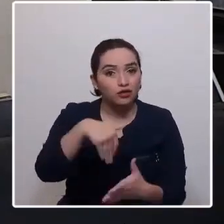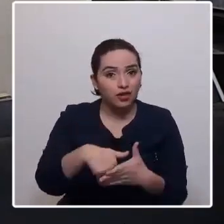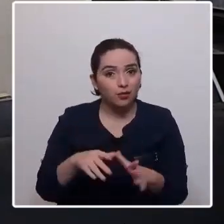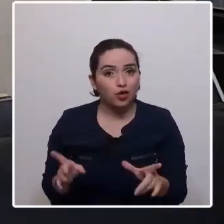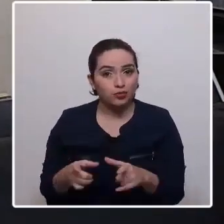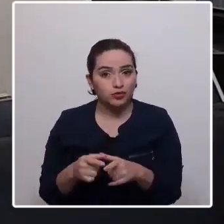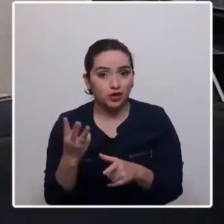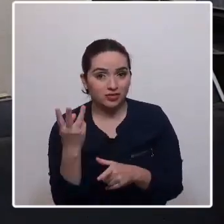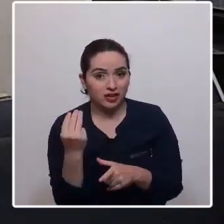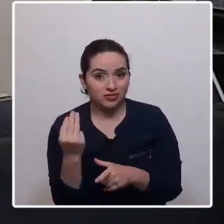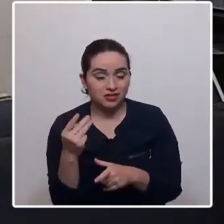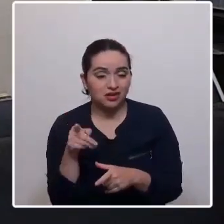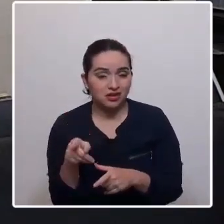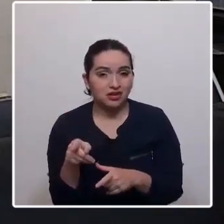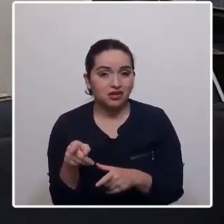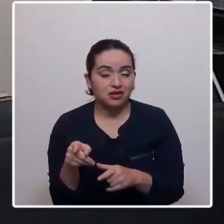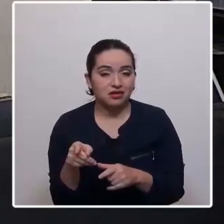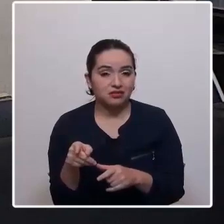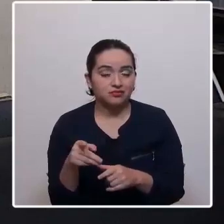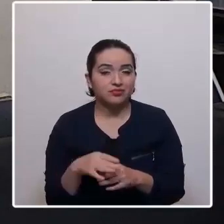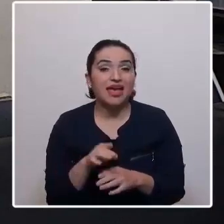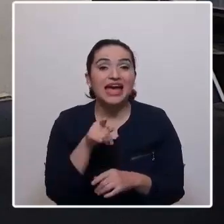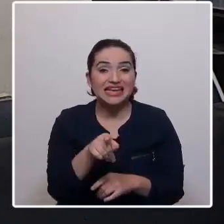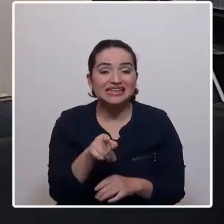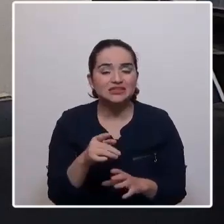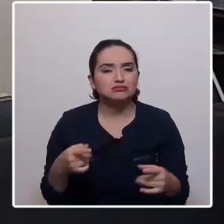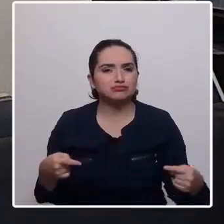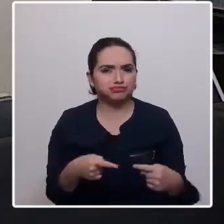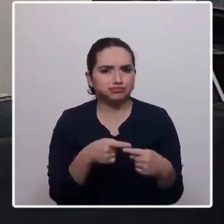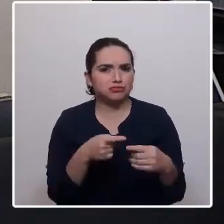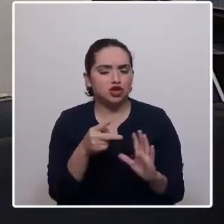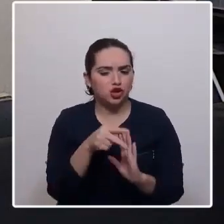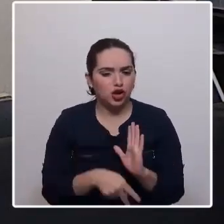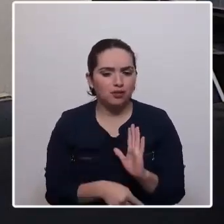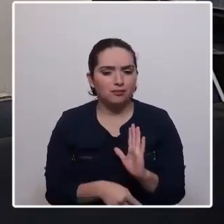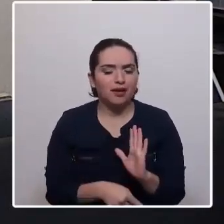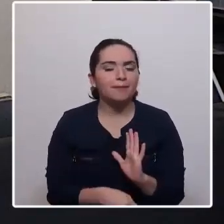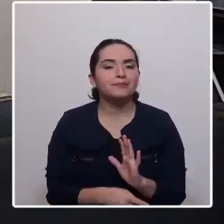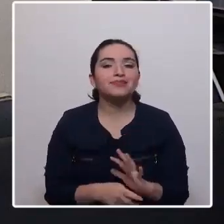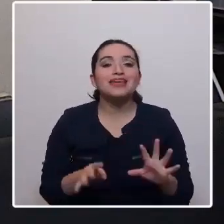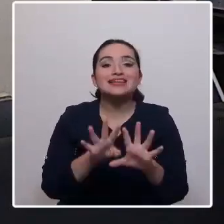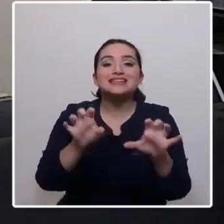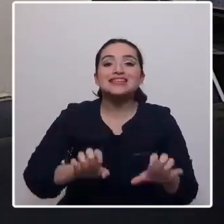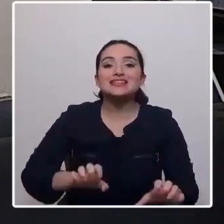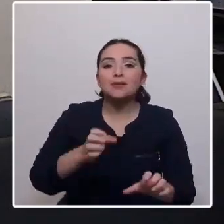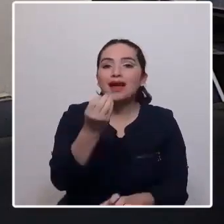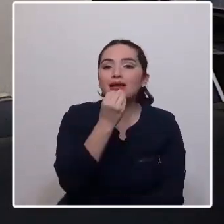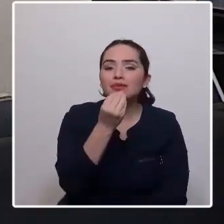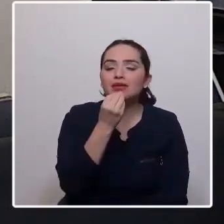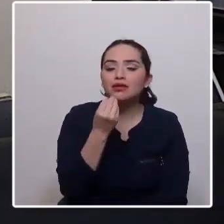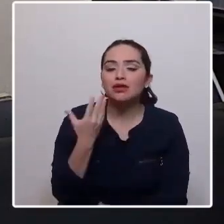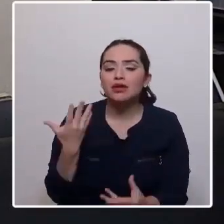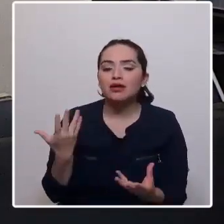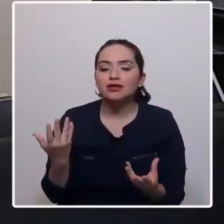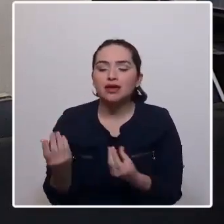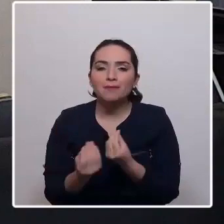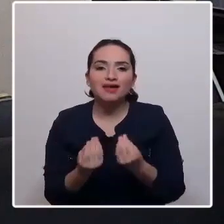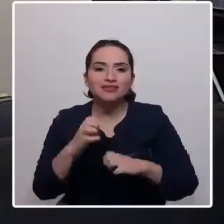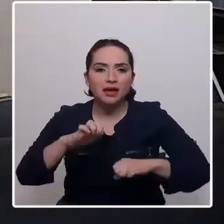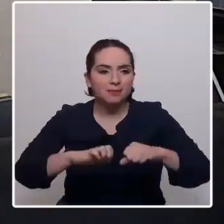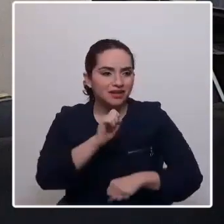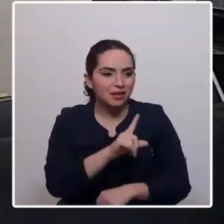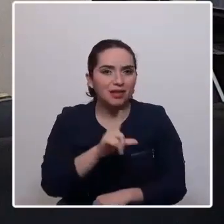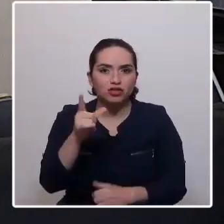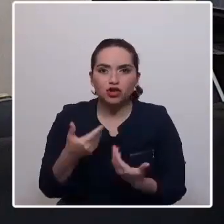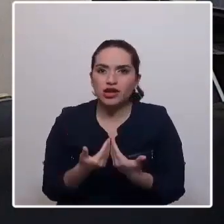13. Ahí hay contradicción de norma. El 17, determinar los sistemas alimentarios. ¿Qué pasa con el libre emprendimiento? Es